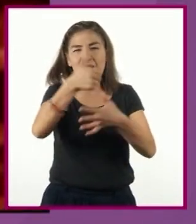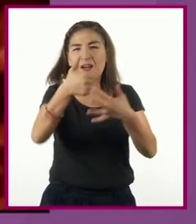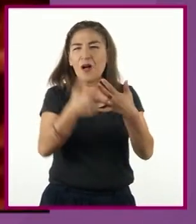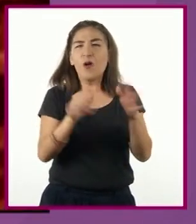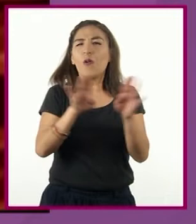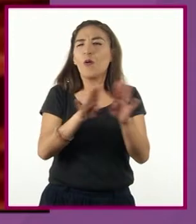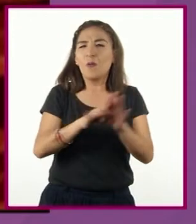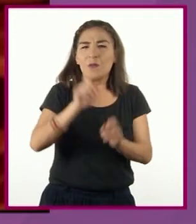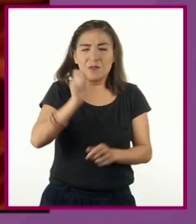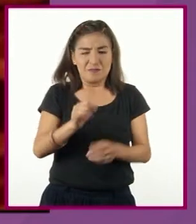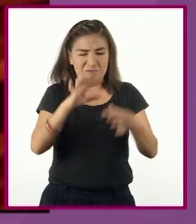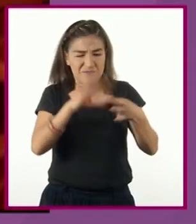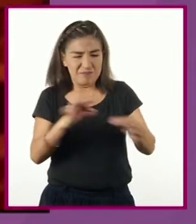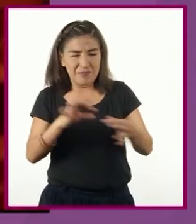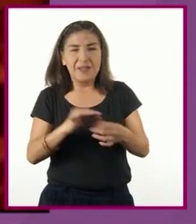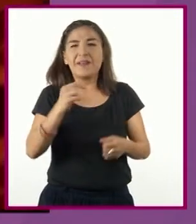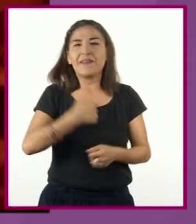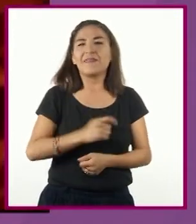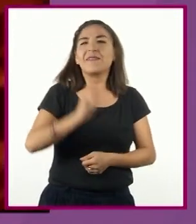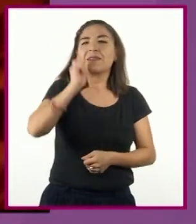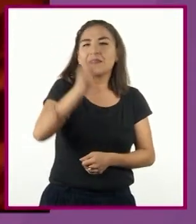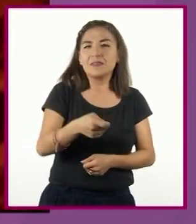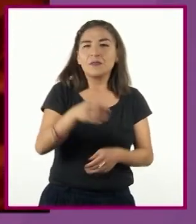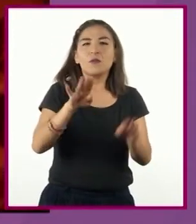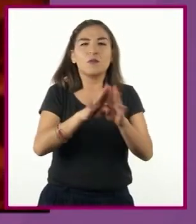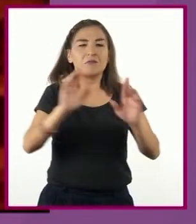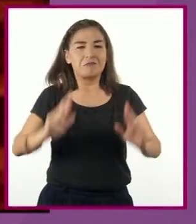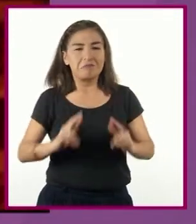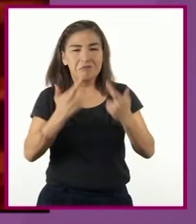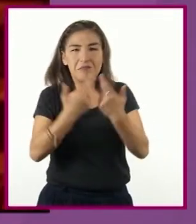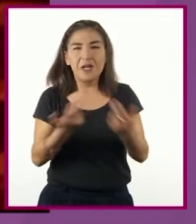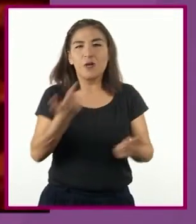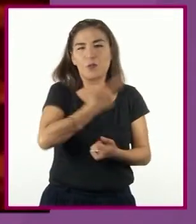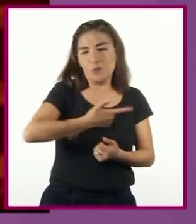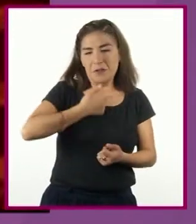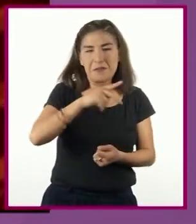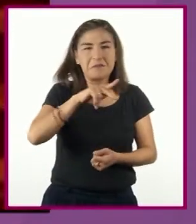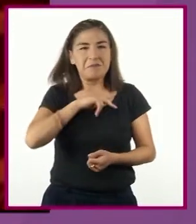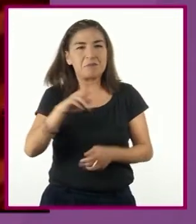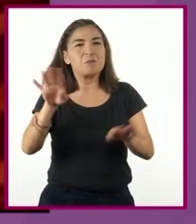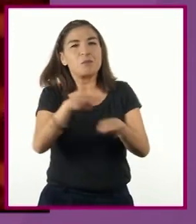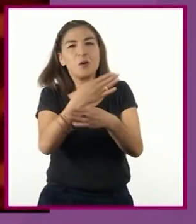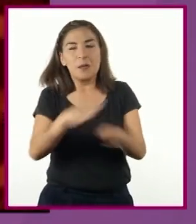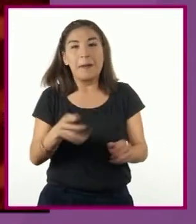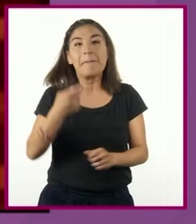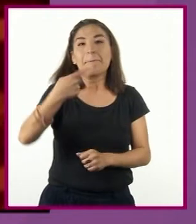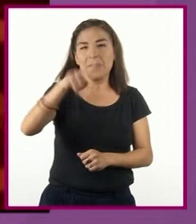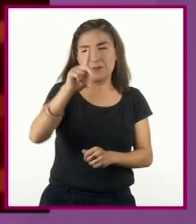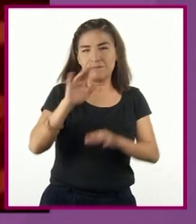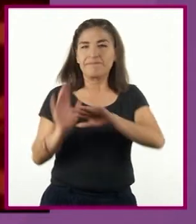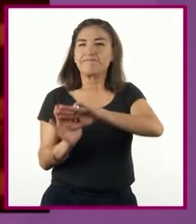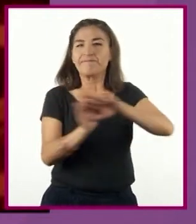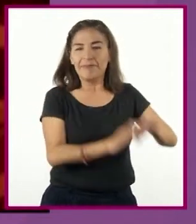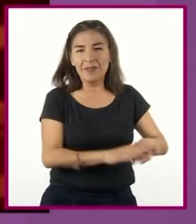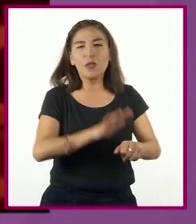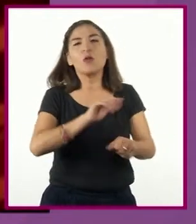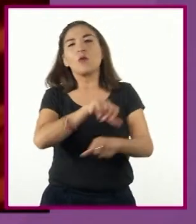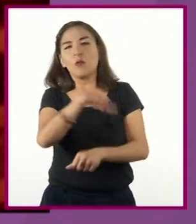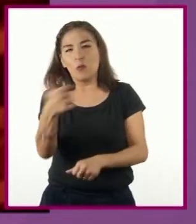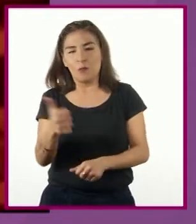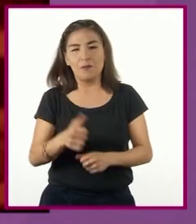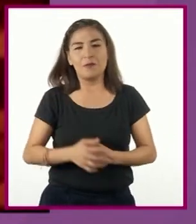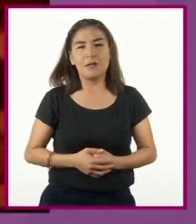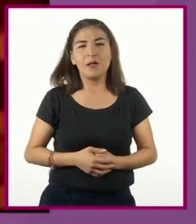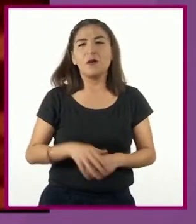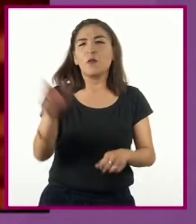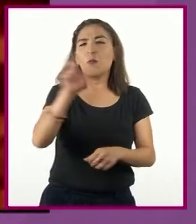explicamos a partir de nuestra propia religión o de nuestro gusto musical. Pero, por otro lado, cuando nos